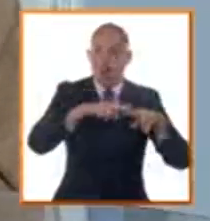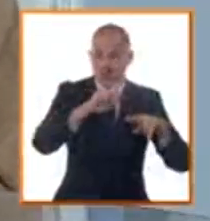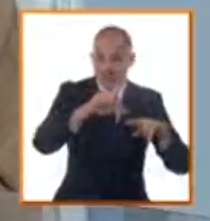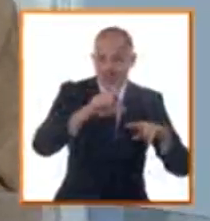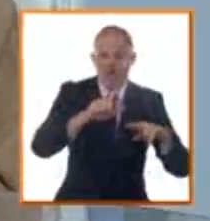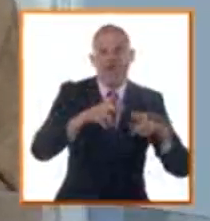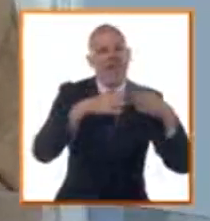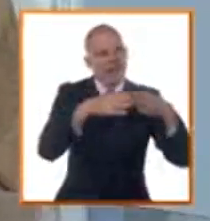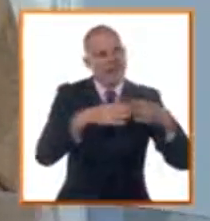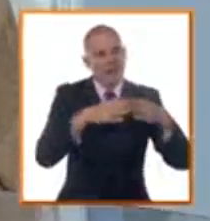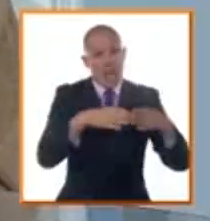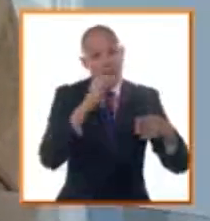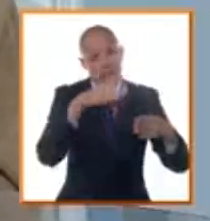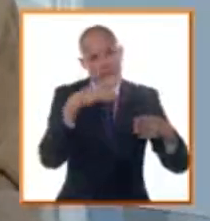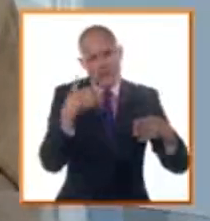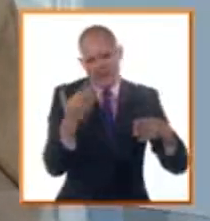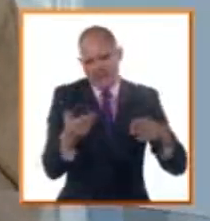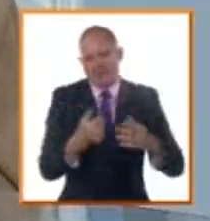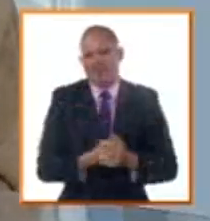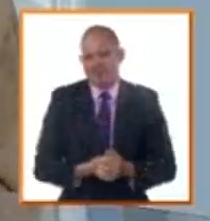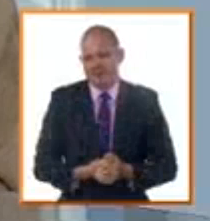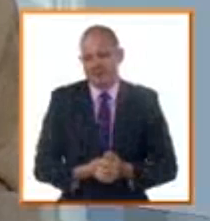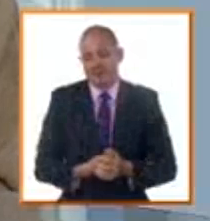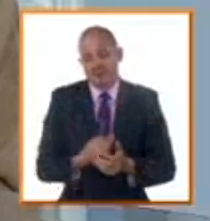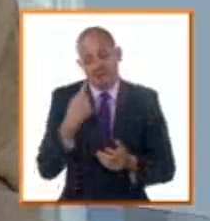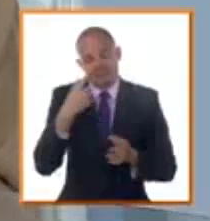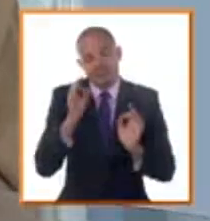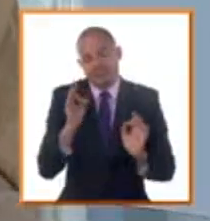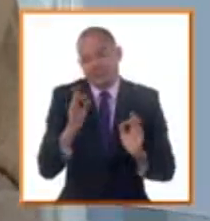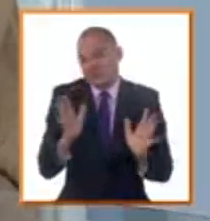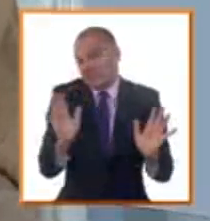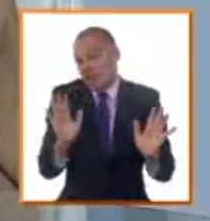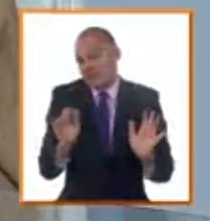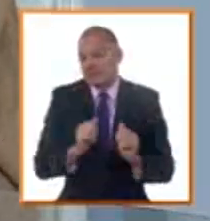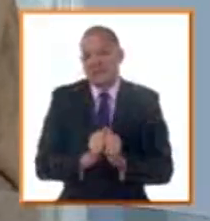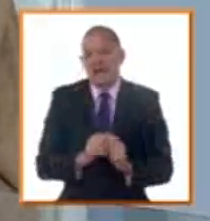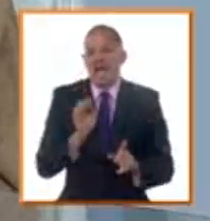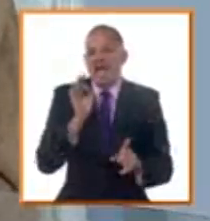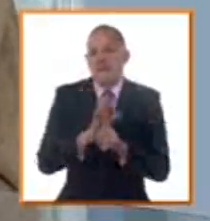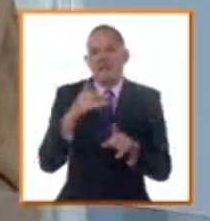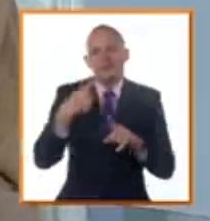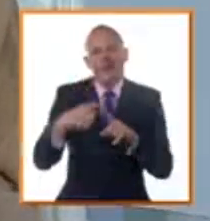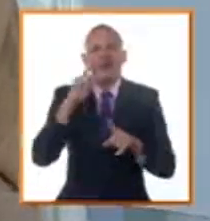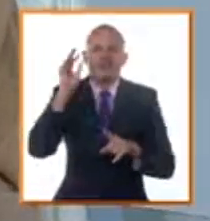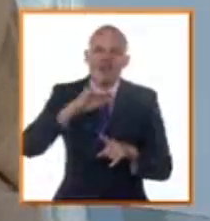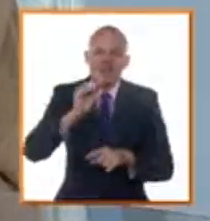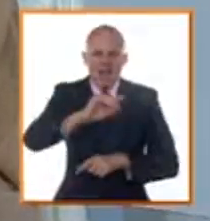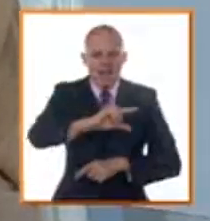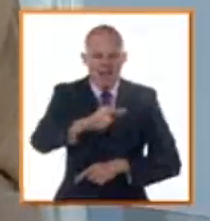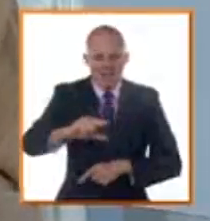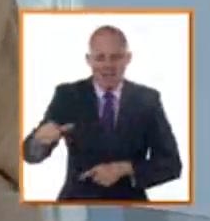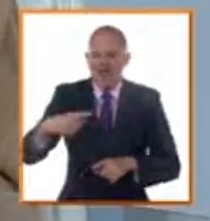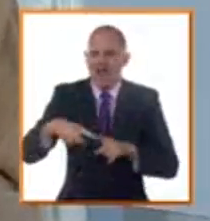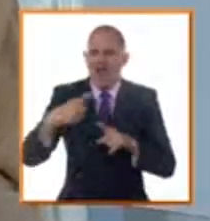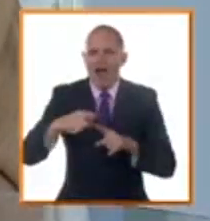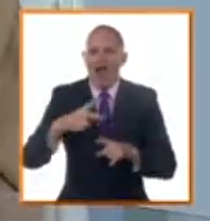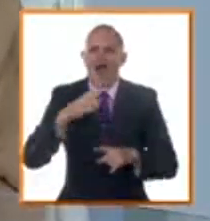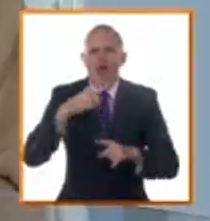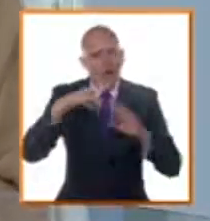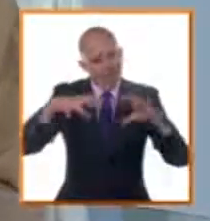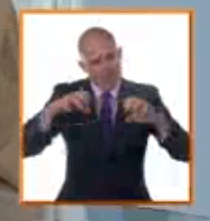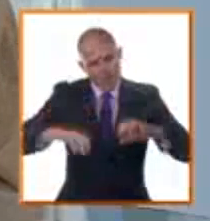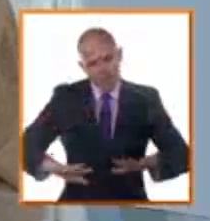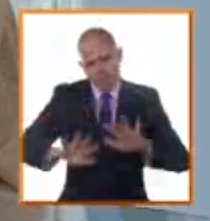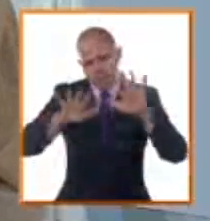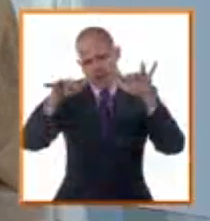grandes precipitaciones en periodos cortos de tiempo que, bueno, provocaron los desbordamientos de los ríos y la saturación esta significativa de los